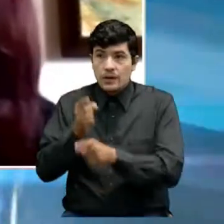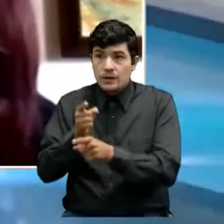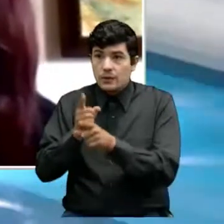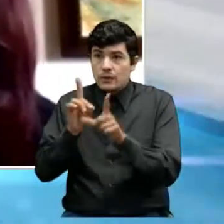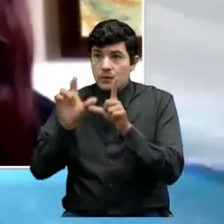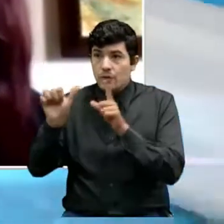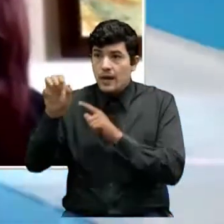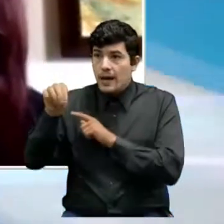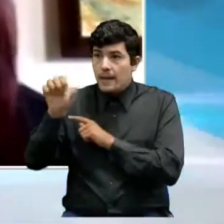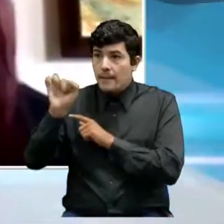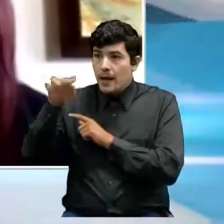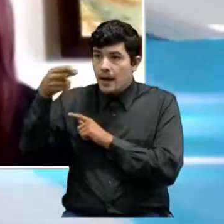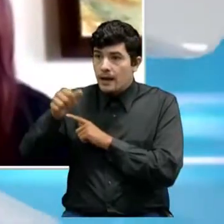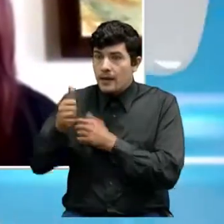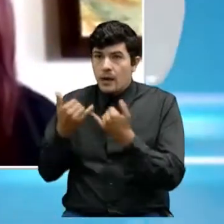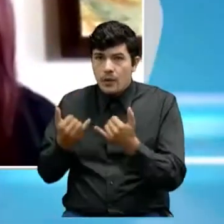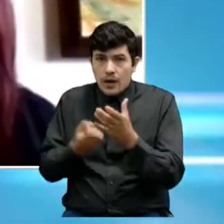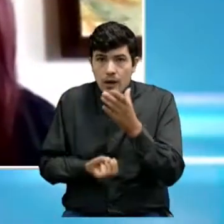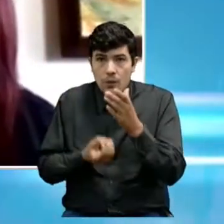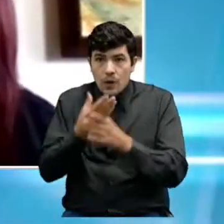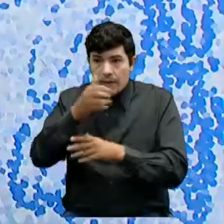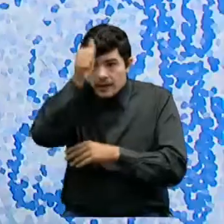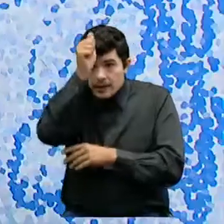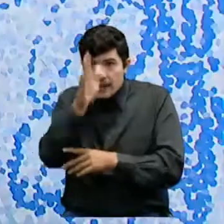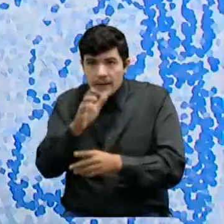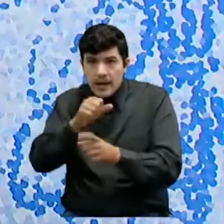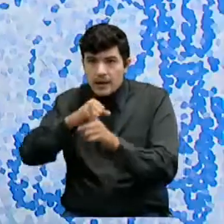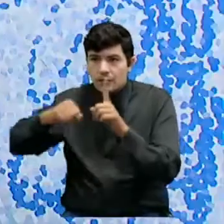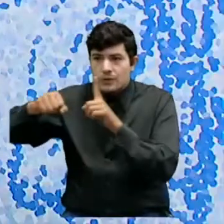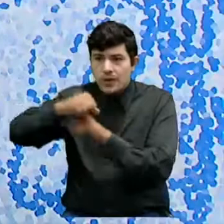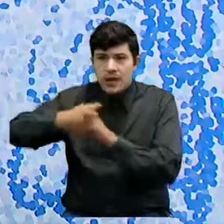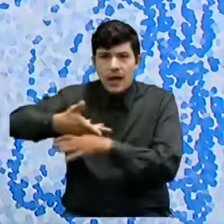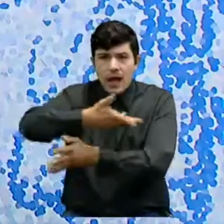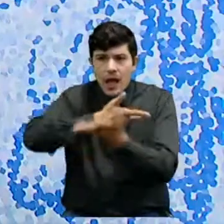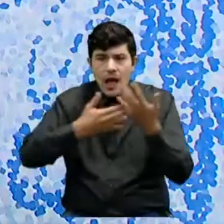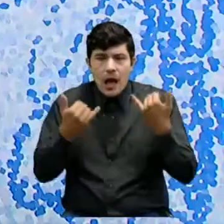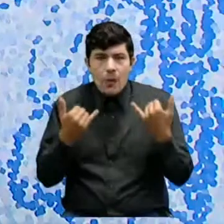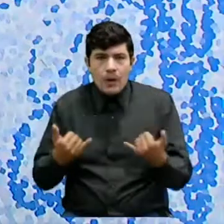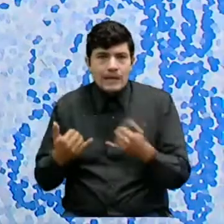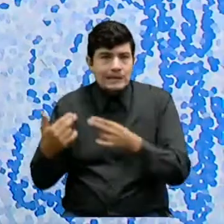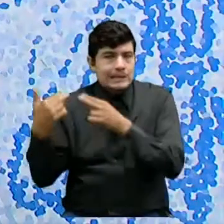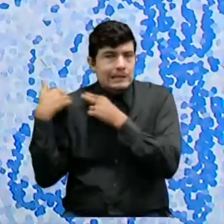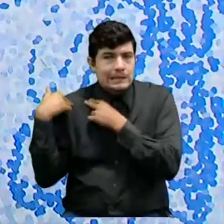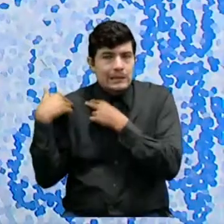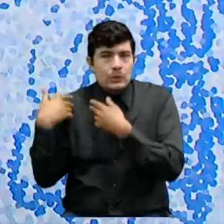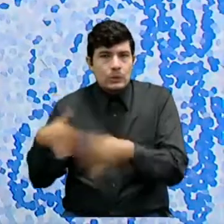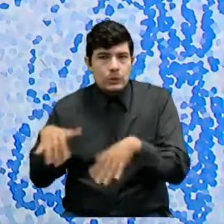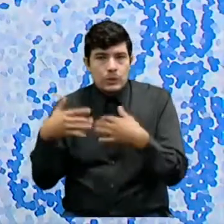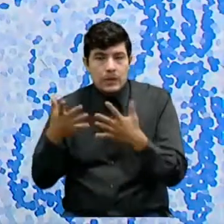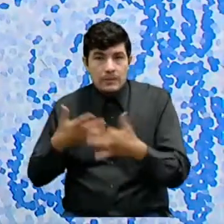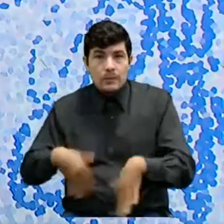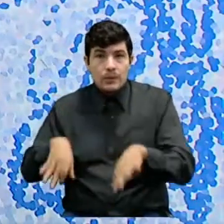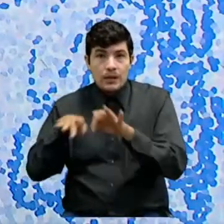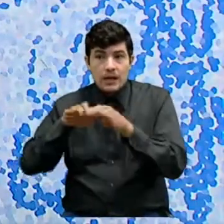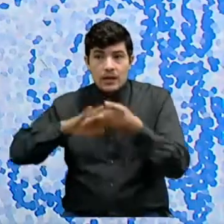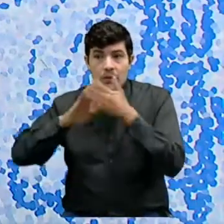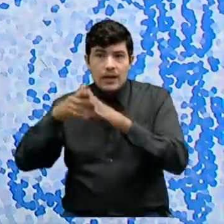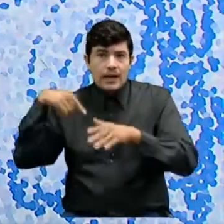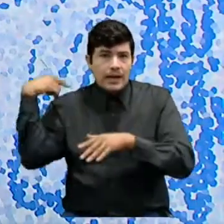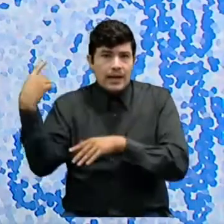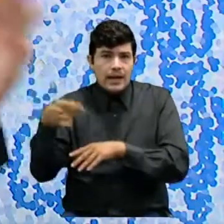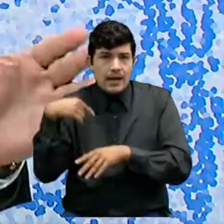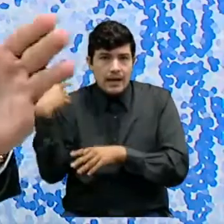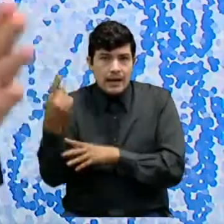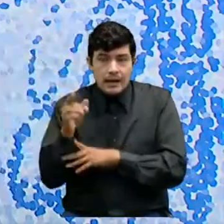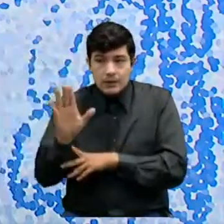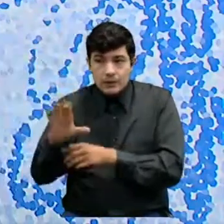doctora Ingrid, las nuevas dinámicas sociales nos han obligado a convivir con una importante población flotante,